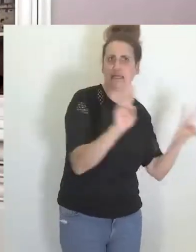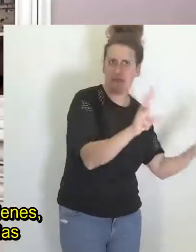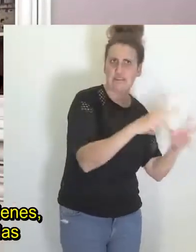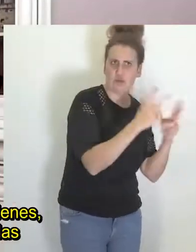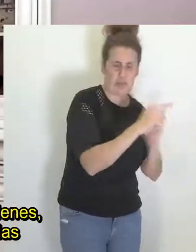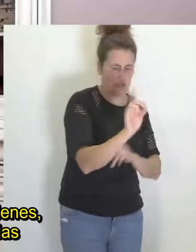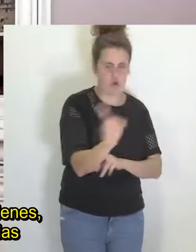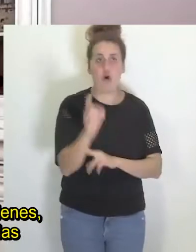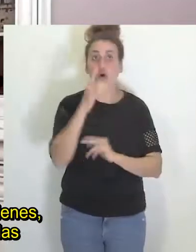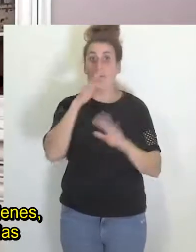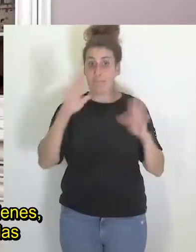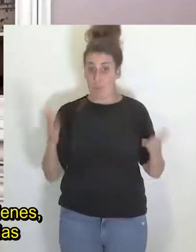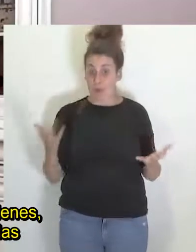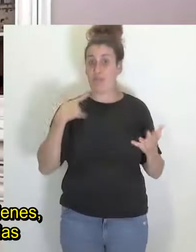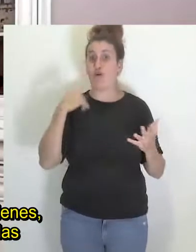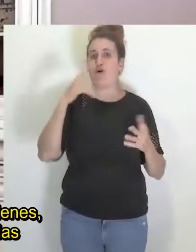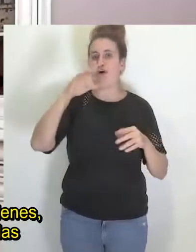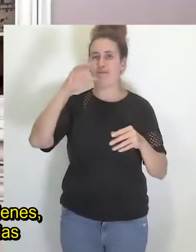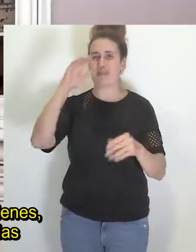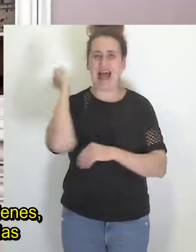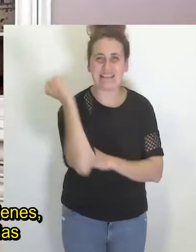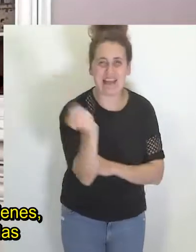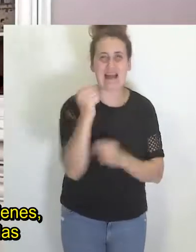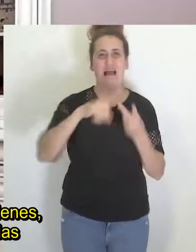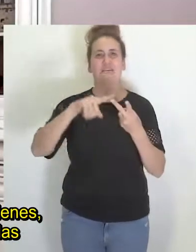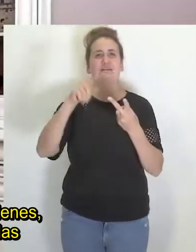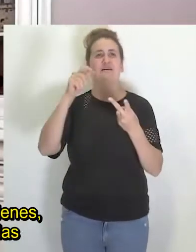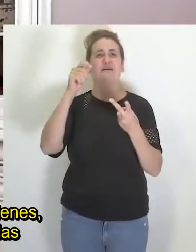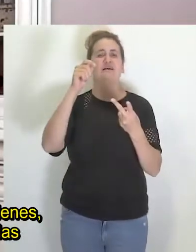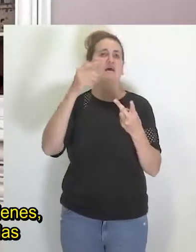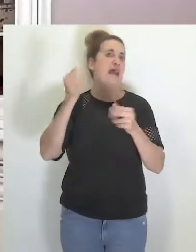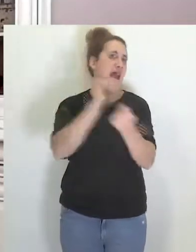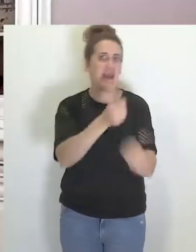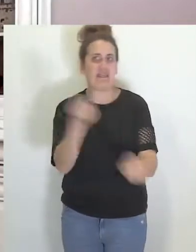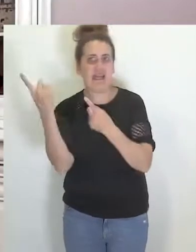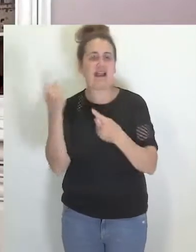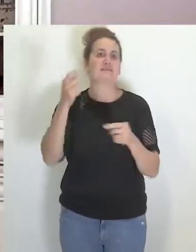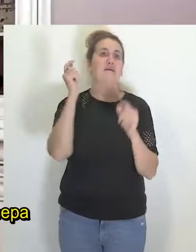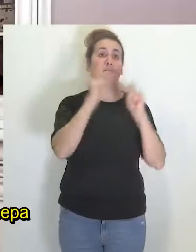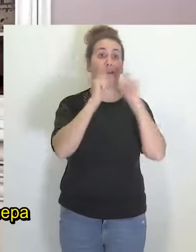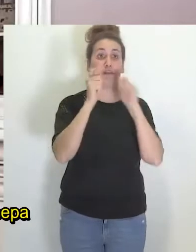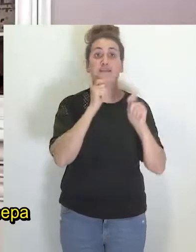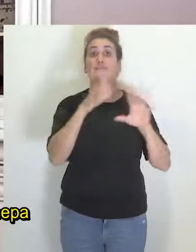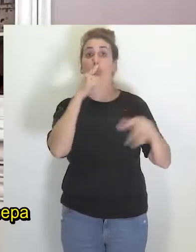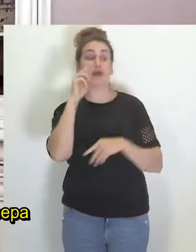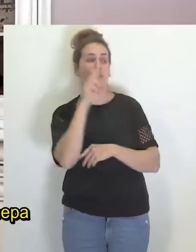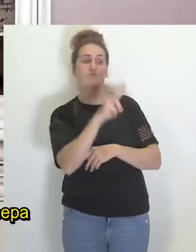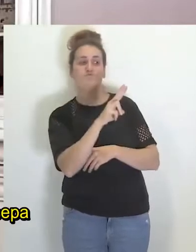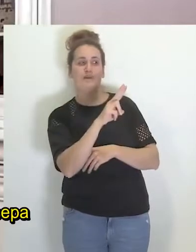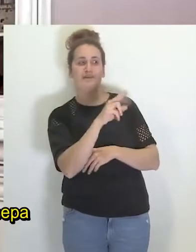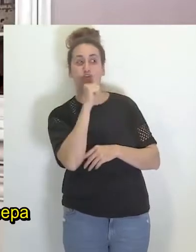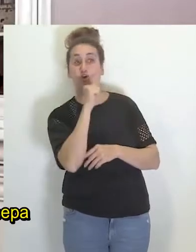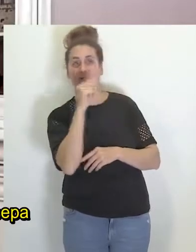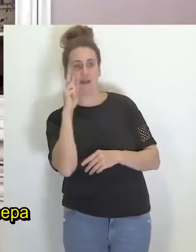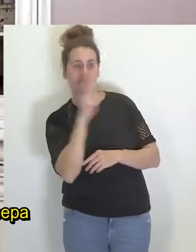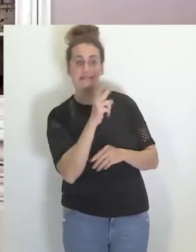sociales, sino porque cuando atacas, detienes, golpeas, asesinas o encarcelas a periodistas es porque no quieres que se sepa